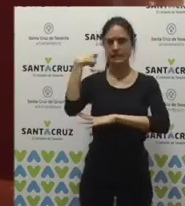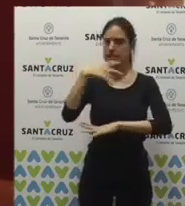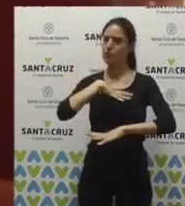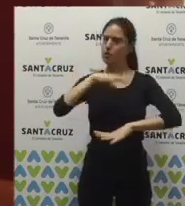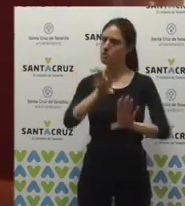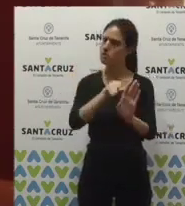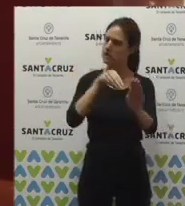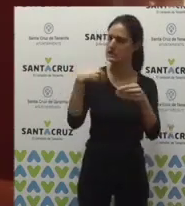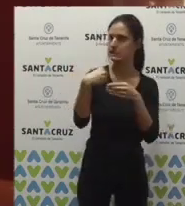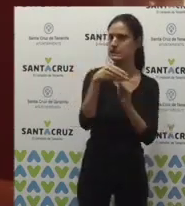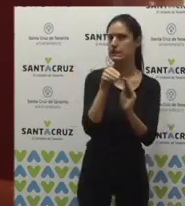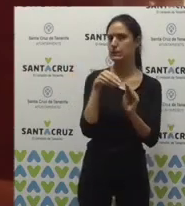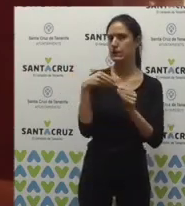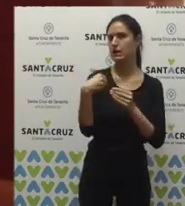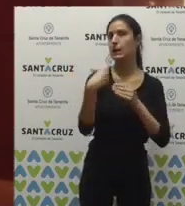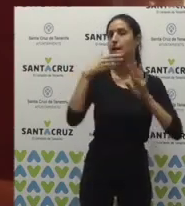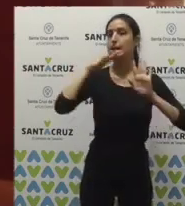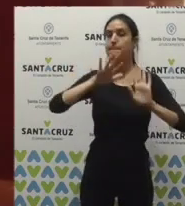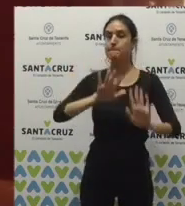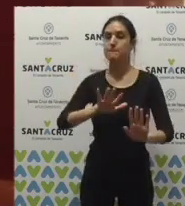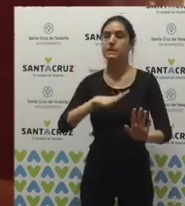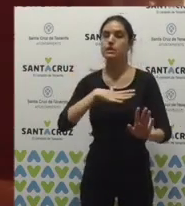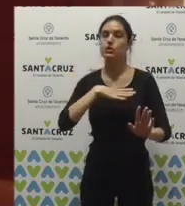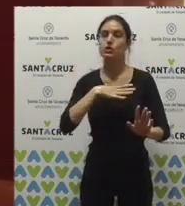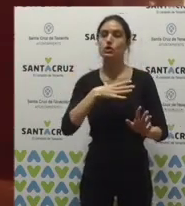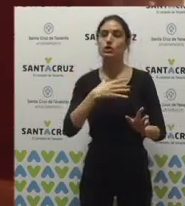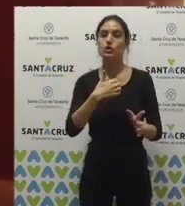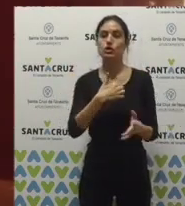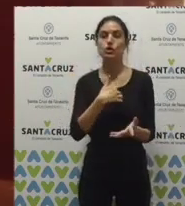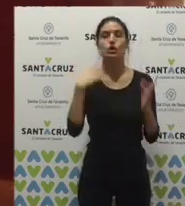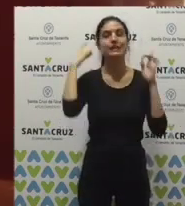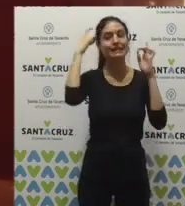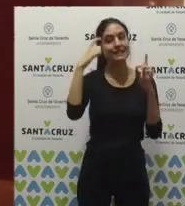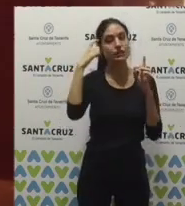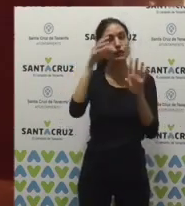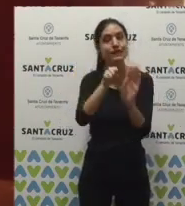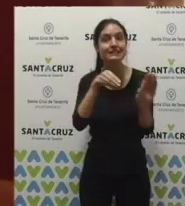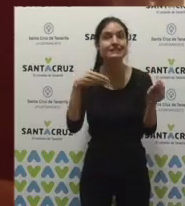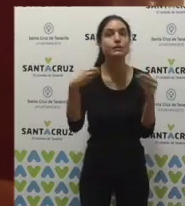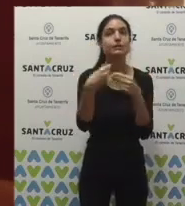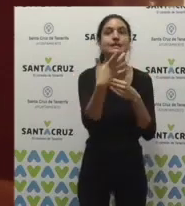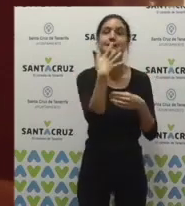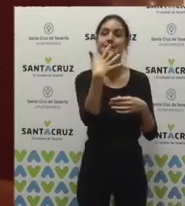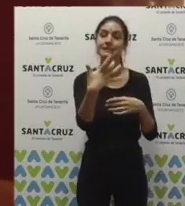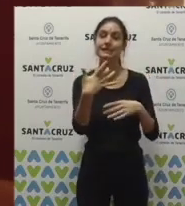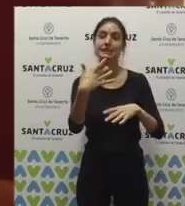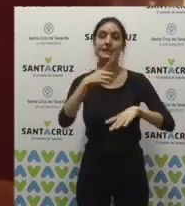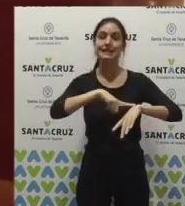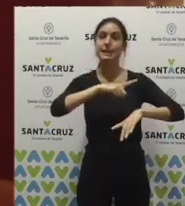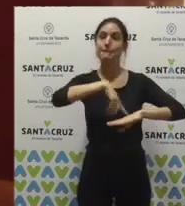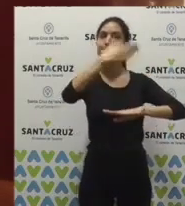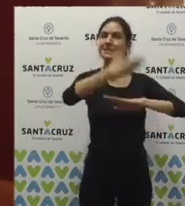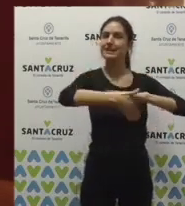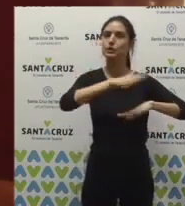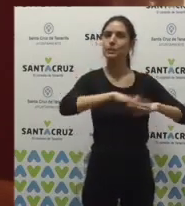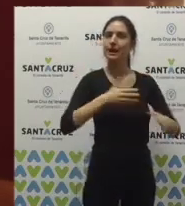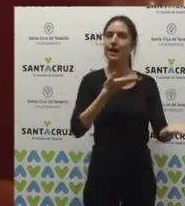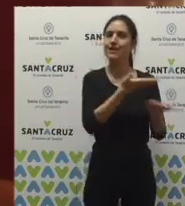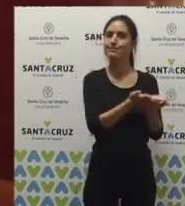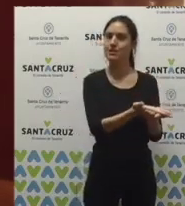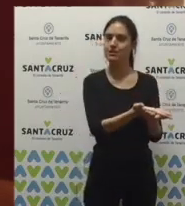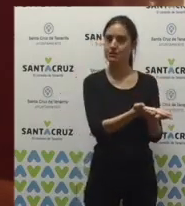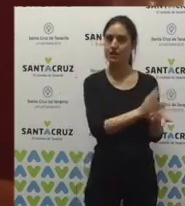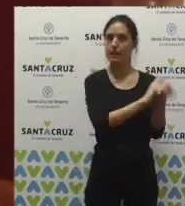flexible con unos que con otros y por tanto soy flexible con aquellos que tienen un plazo para presentar una enmienda y que si no